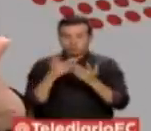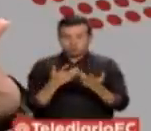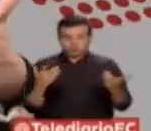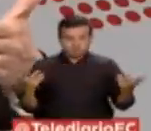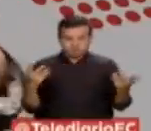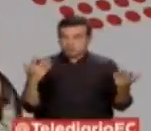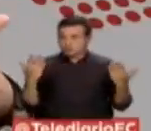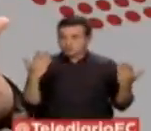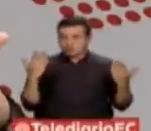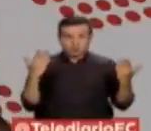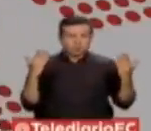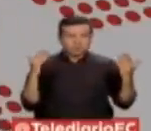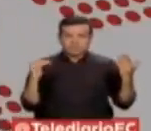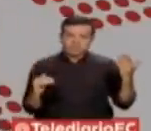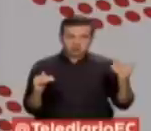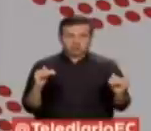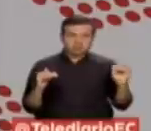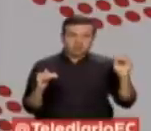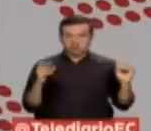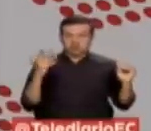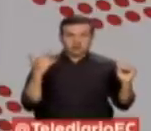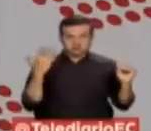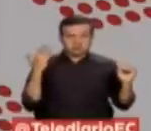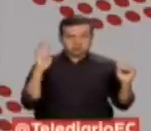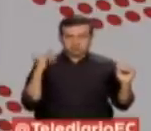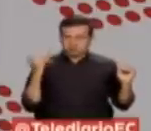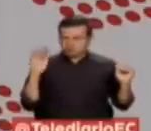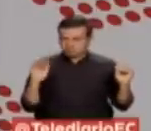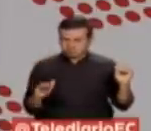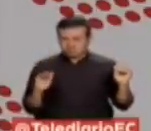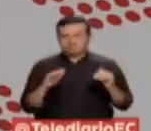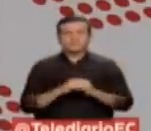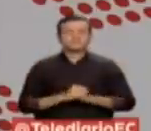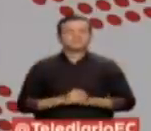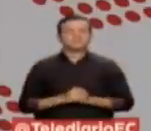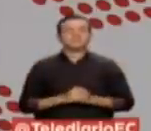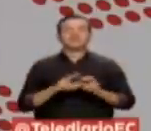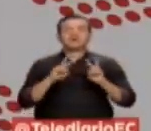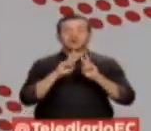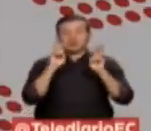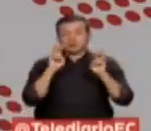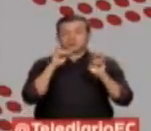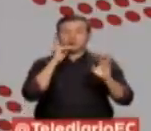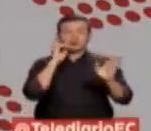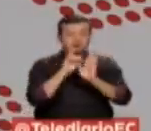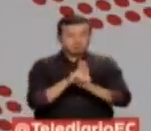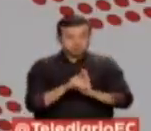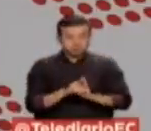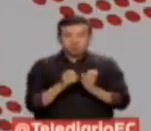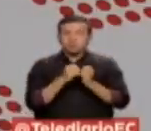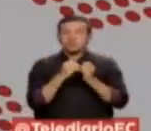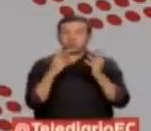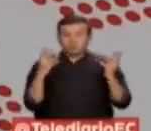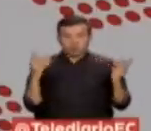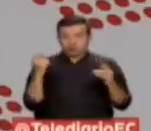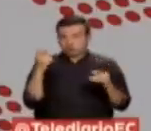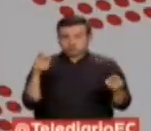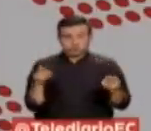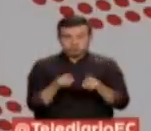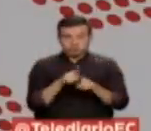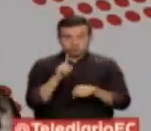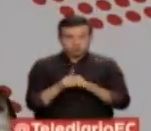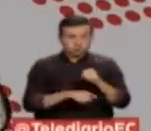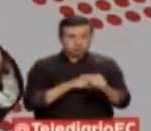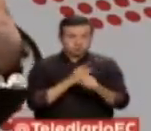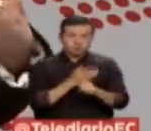nos permite programar lo que se ha alcanzado tenemos en el caso eh de delitos denunciados una cifra parecida a la del año